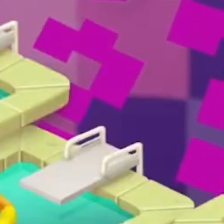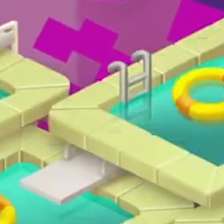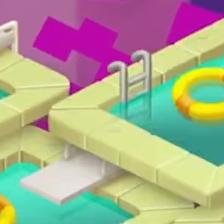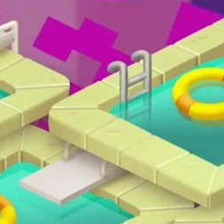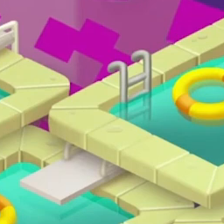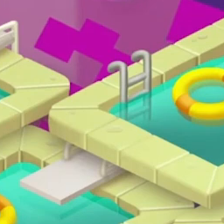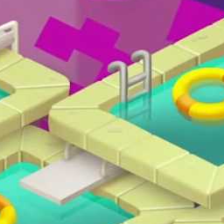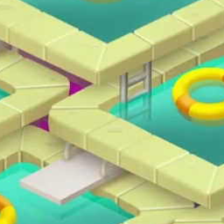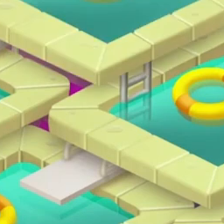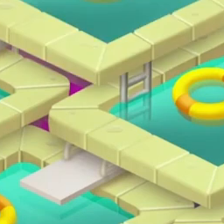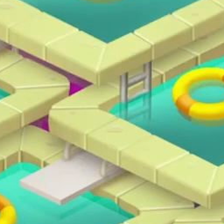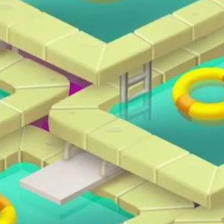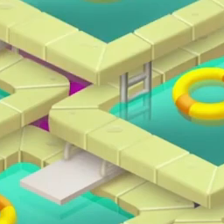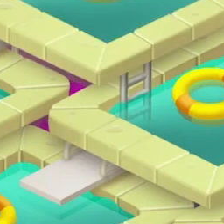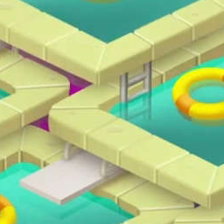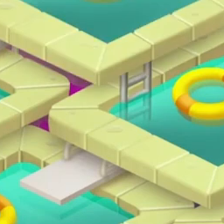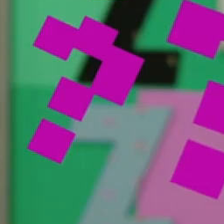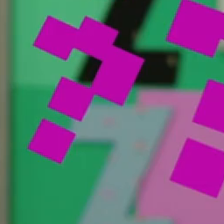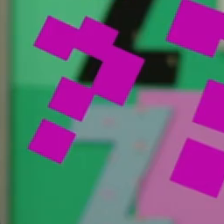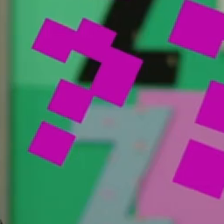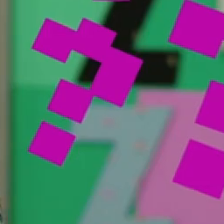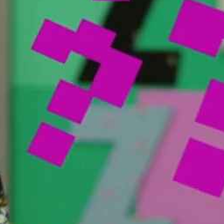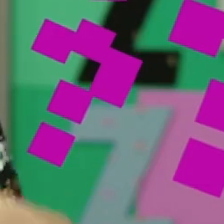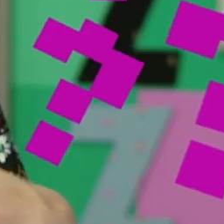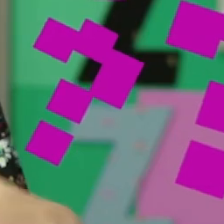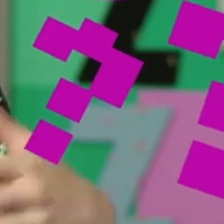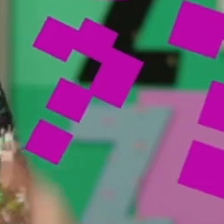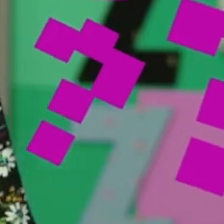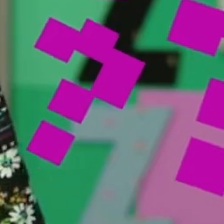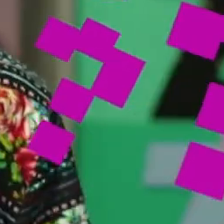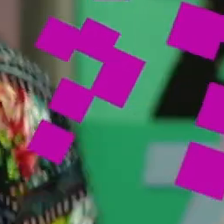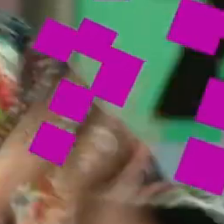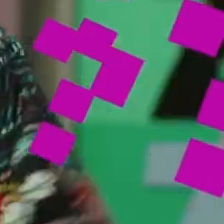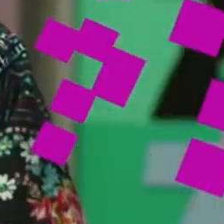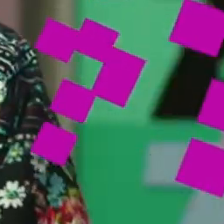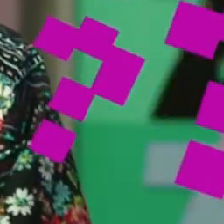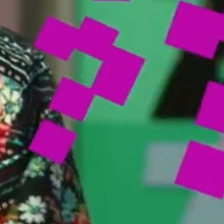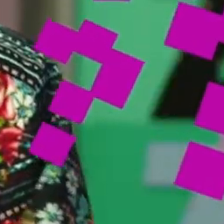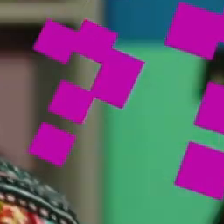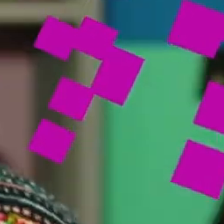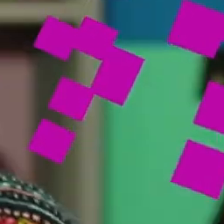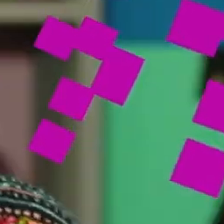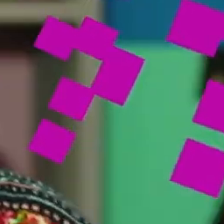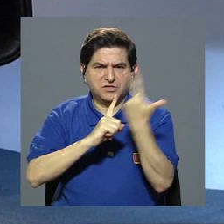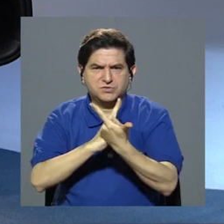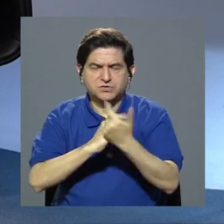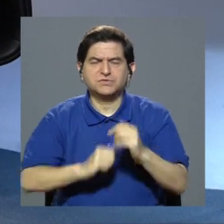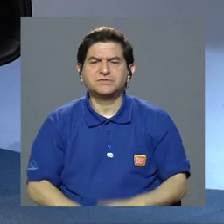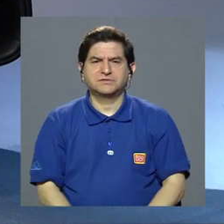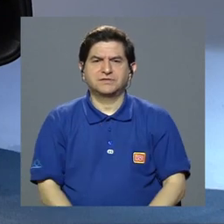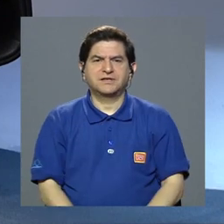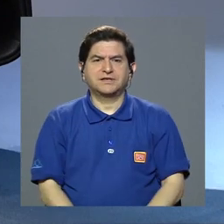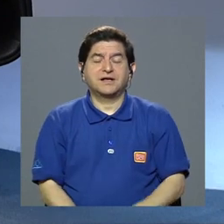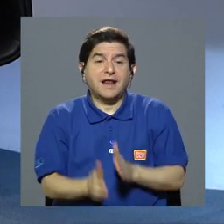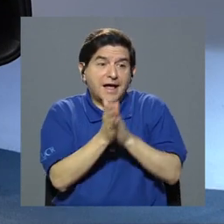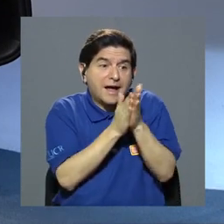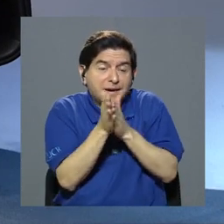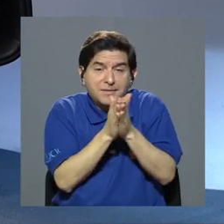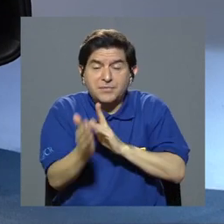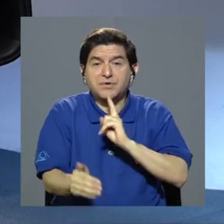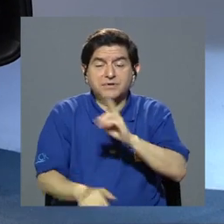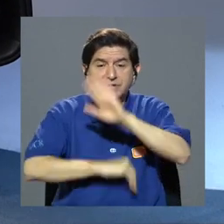susana teníamos la intención de hacer un enfoque más de web verdad hasta cómo tener una campaña más fuerte en redes sociales tener una y